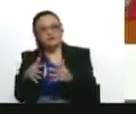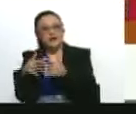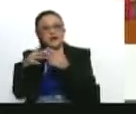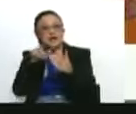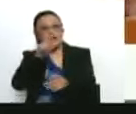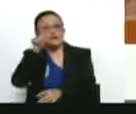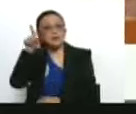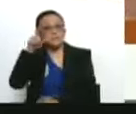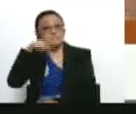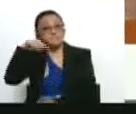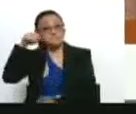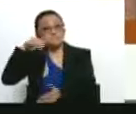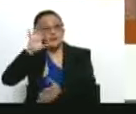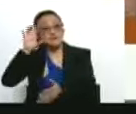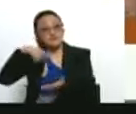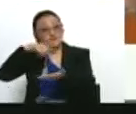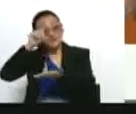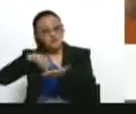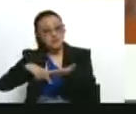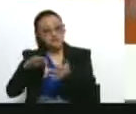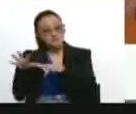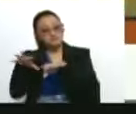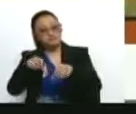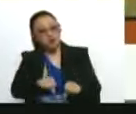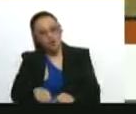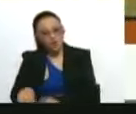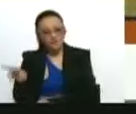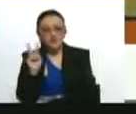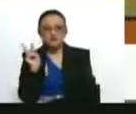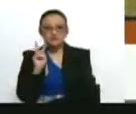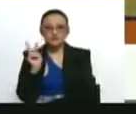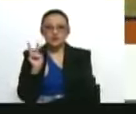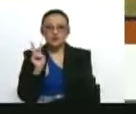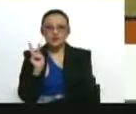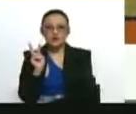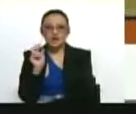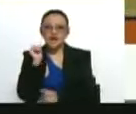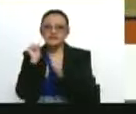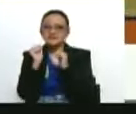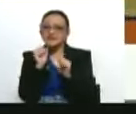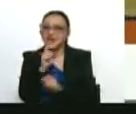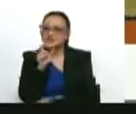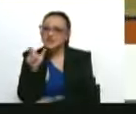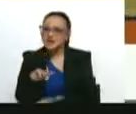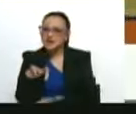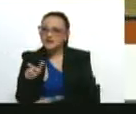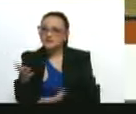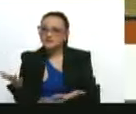firmantes a invadir a nuestra patria y asesinar a quienes,